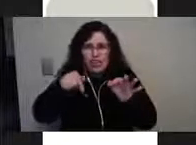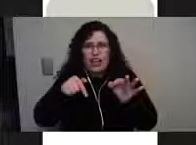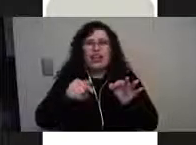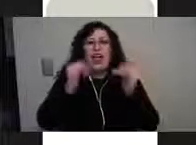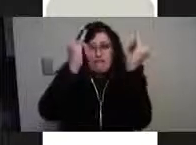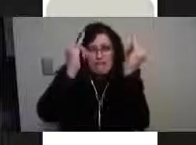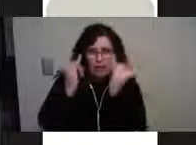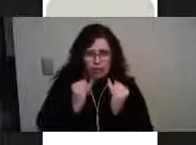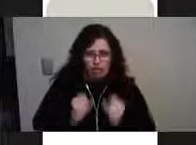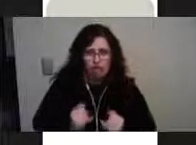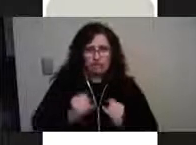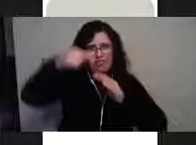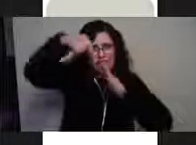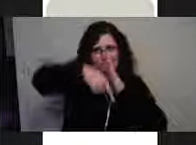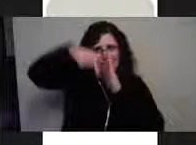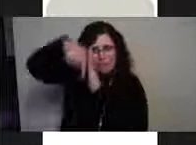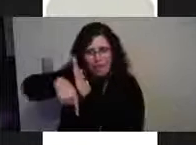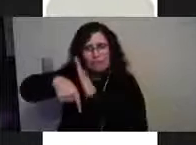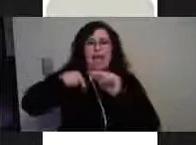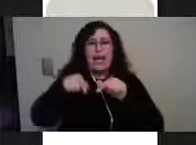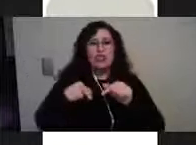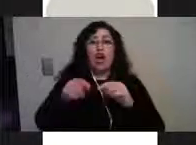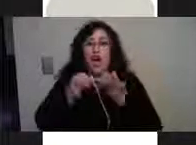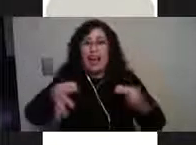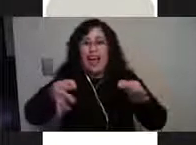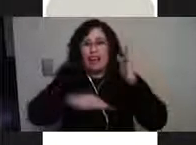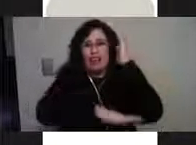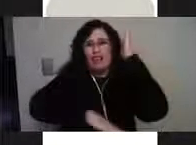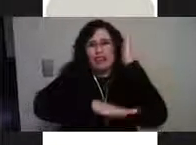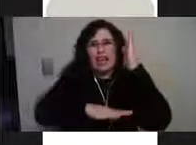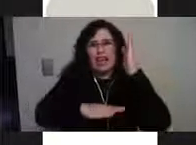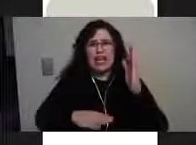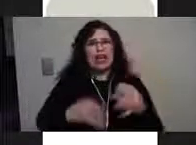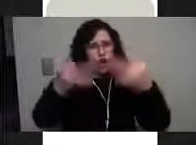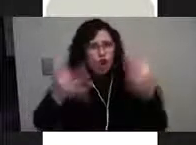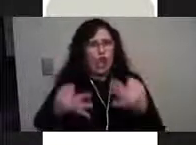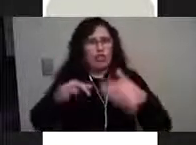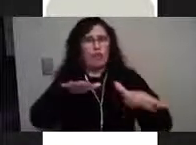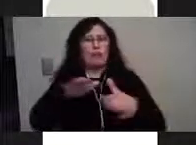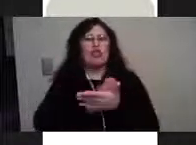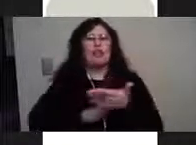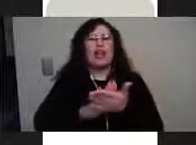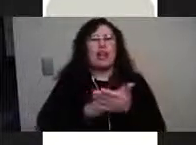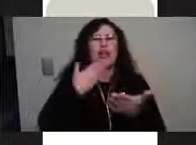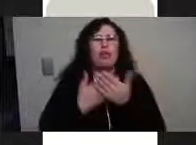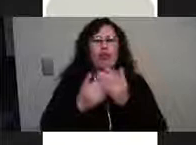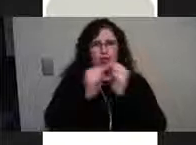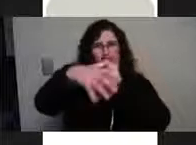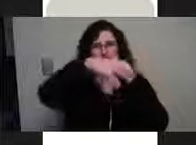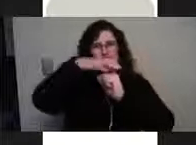hace los ganglios basales corrigen el movimiento, ¿ya? La orden para que alguien mueva su brazo desde la cabeza,